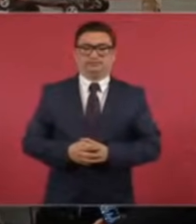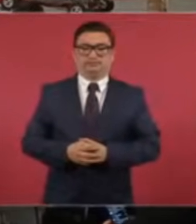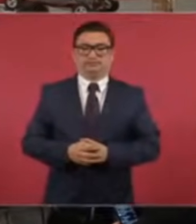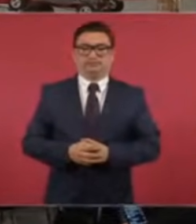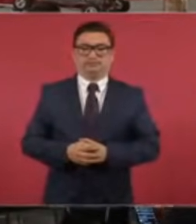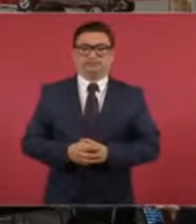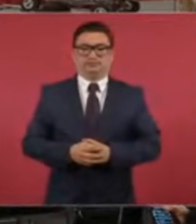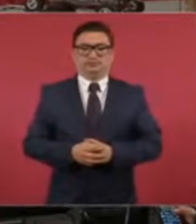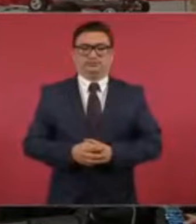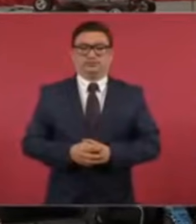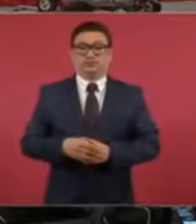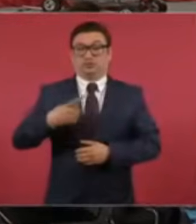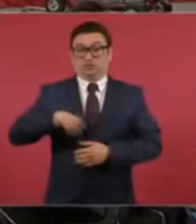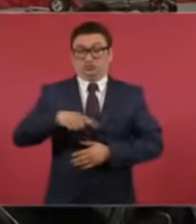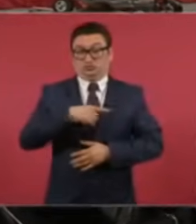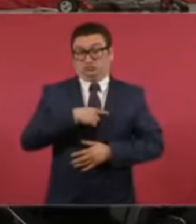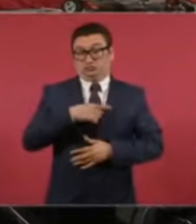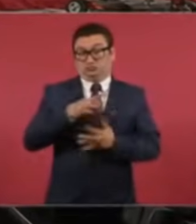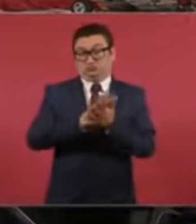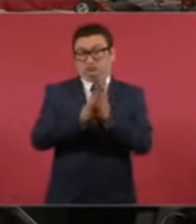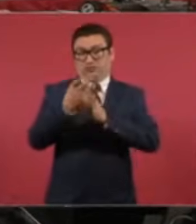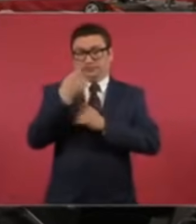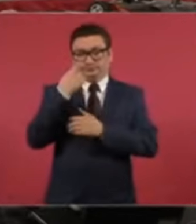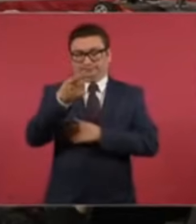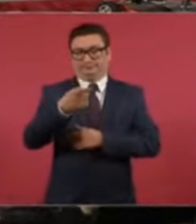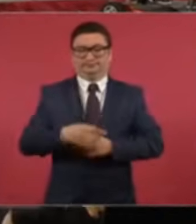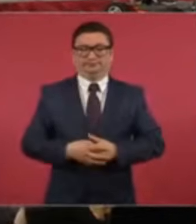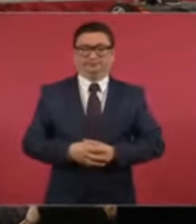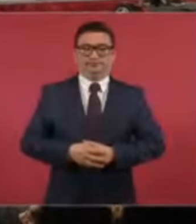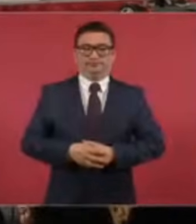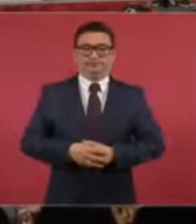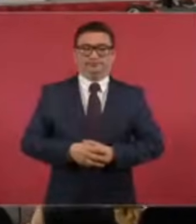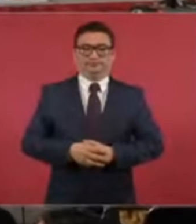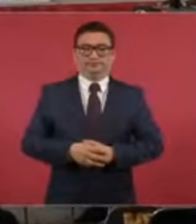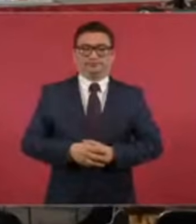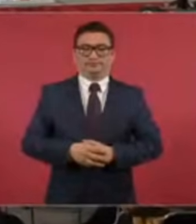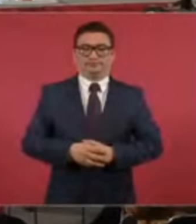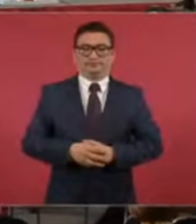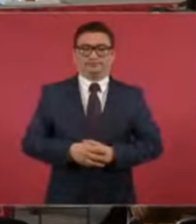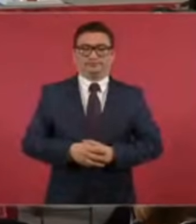Si la pasamos a... Bueno, aquí lo vamos a ver. Y este es